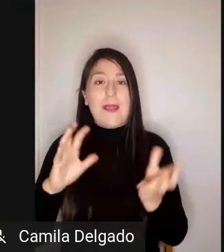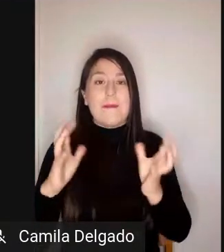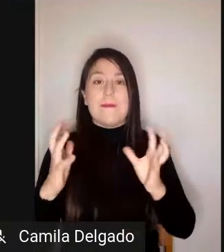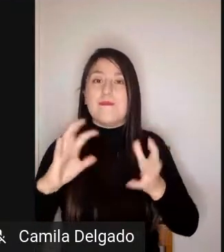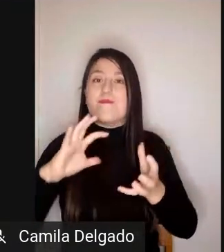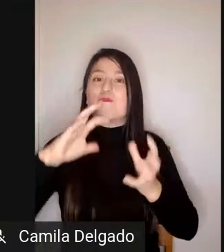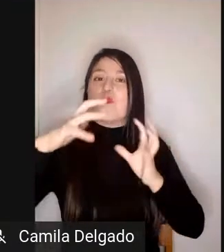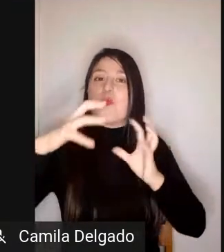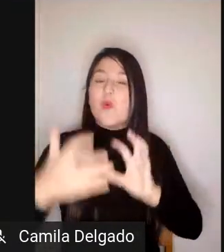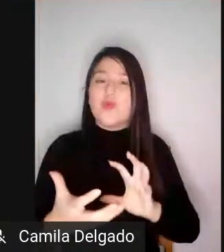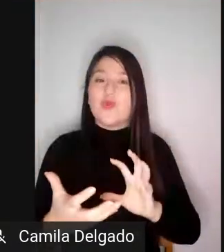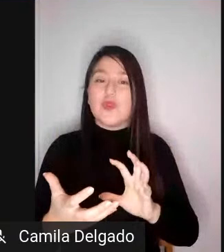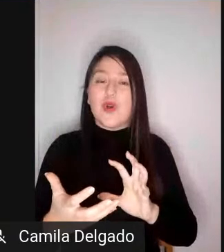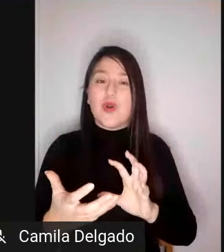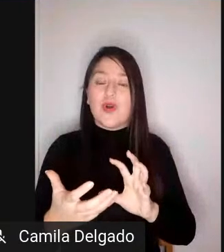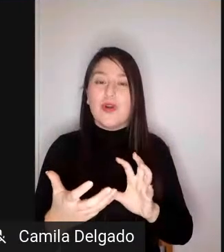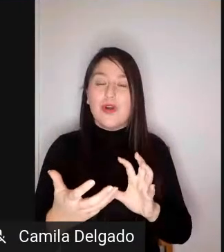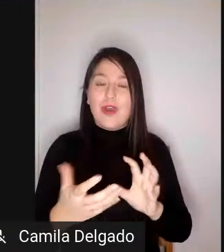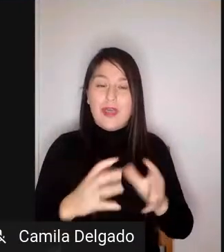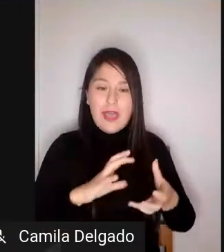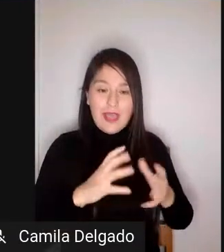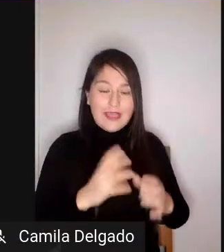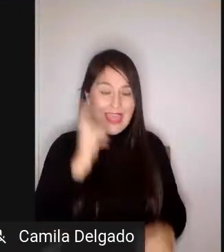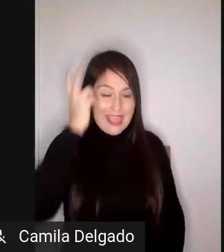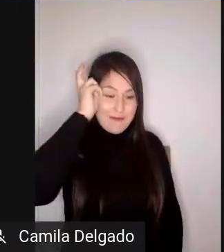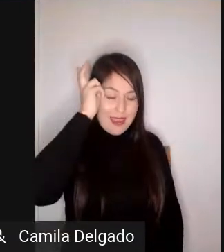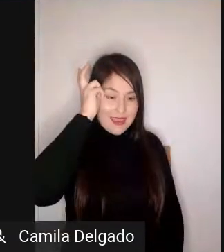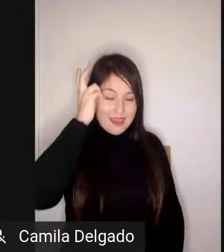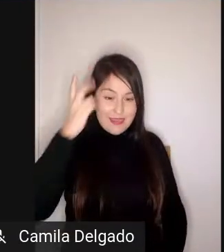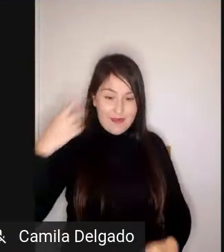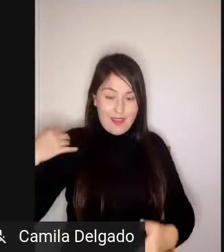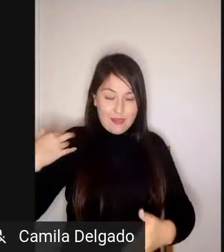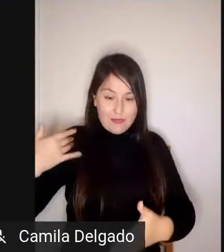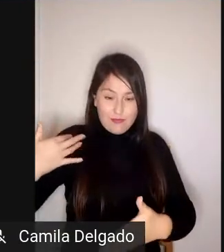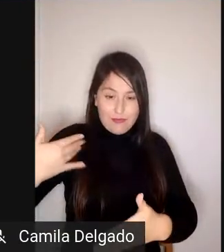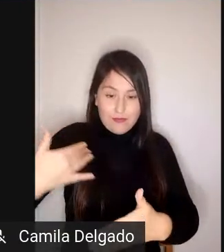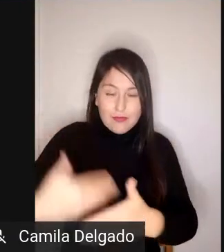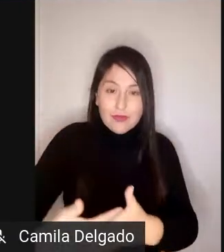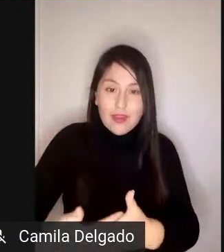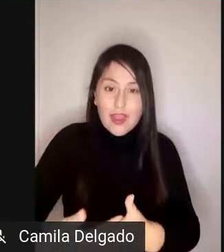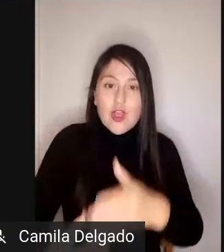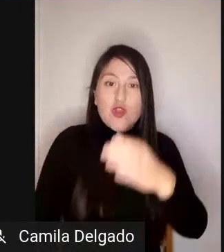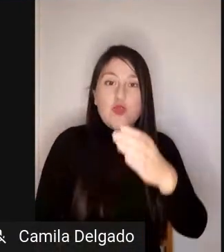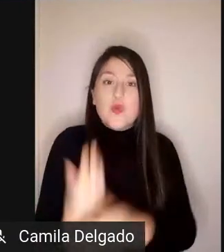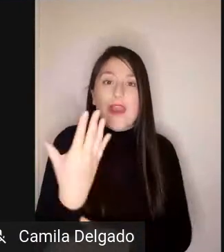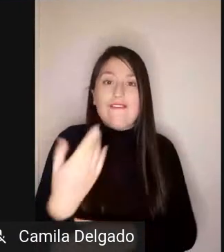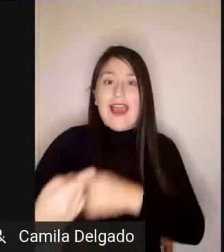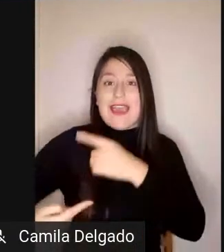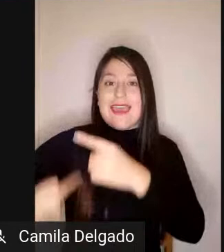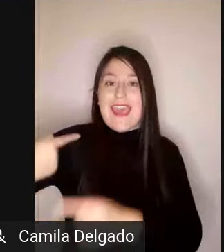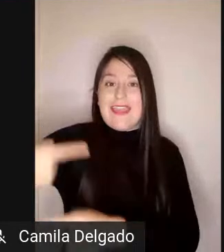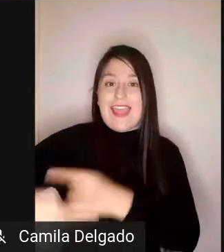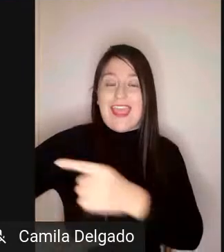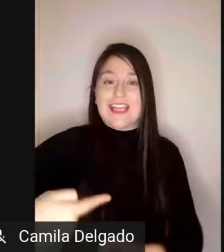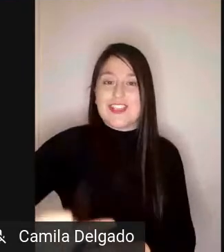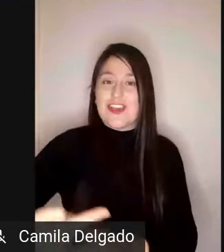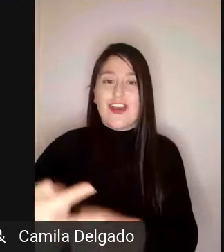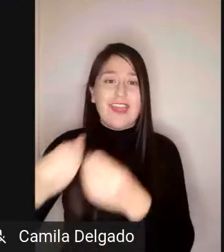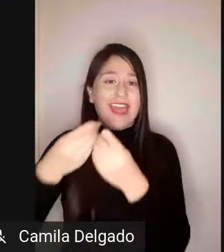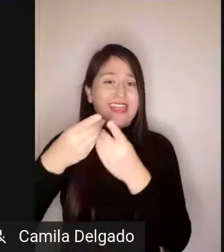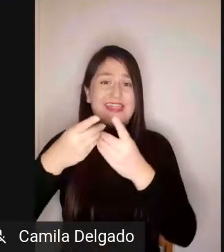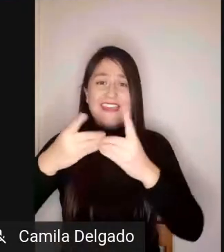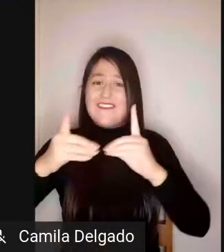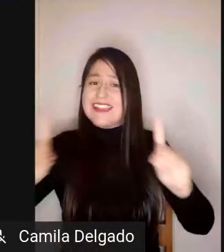pueblos originarios hasta lo que hoy tenemos con nuevas generaciones, diversas diversidades, etcétera, etcétera,